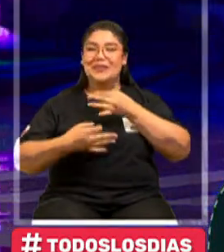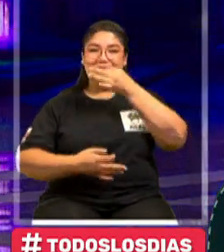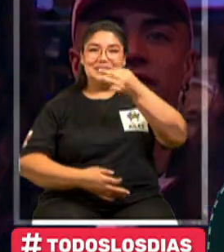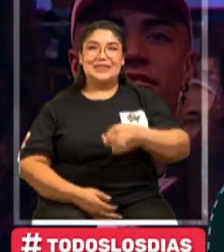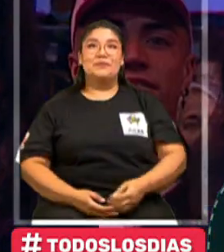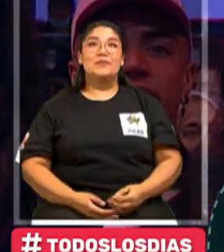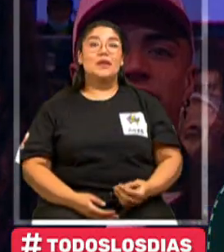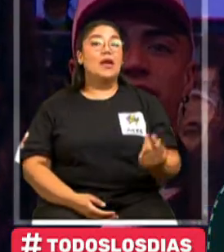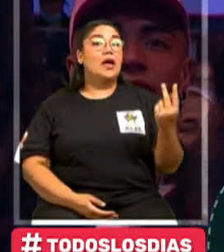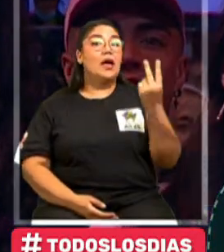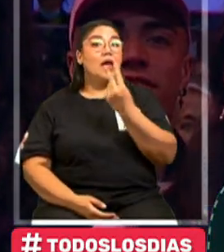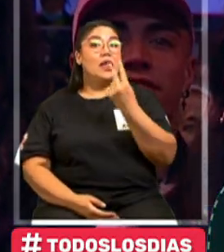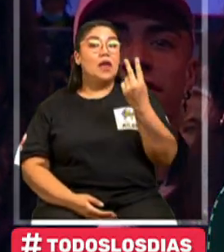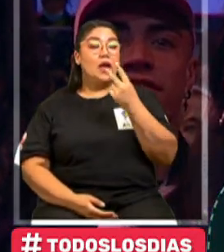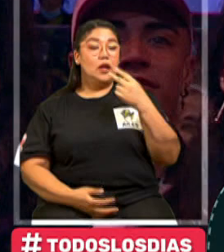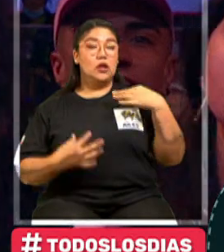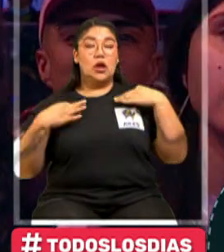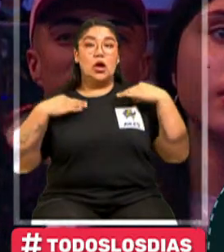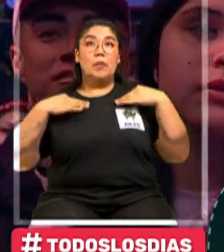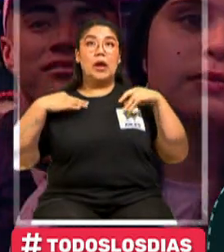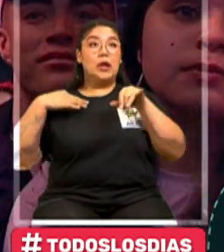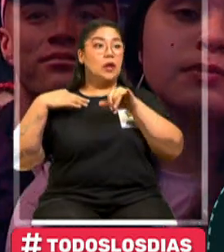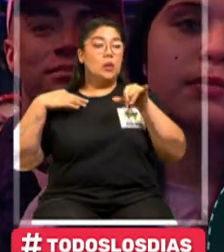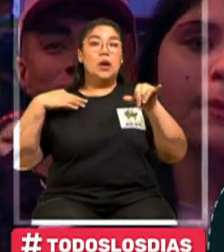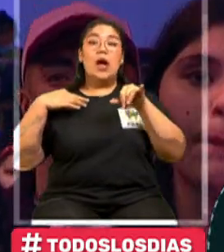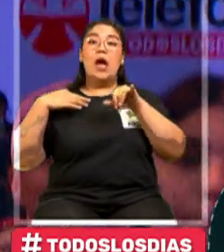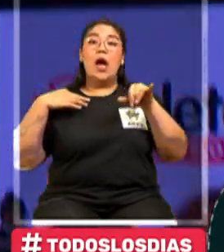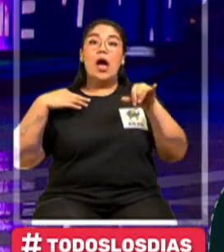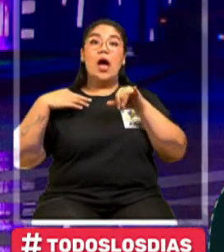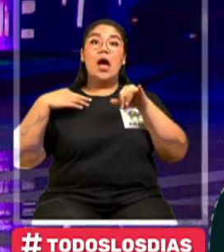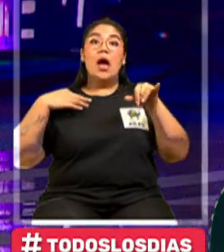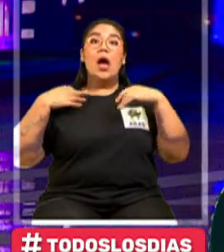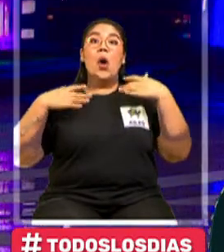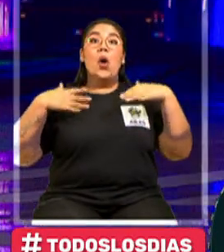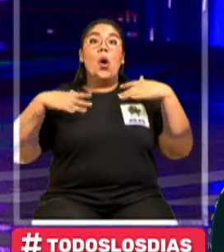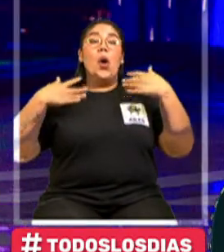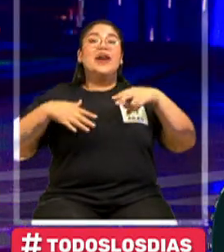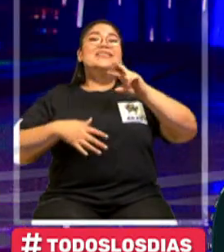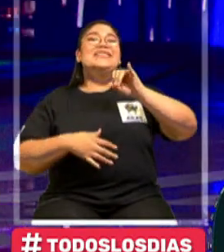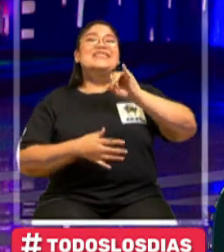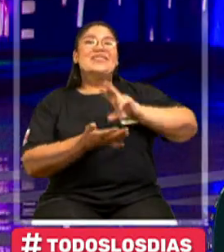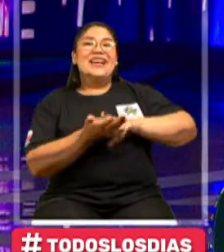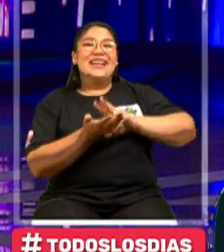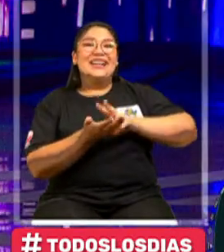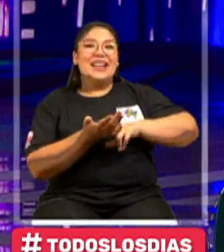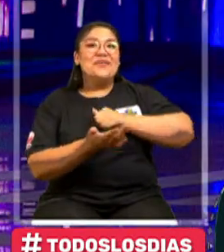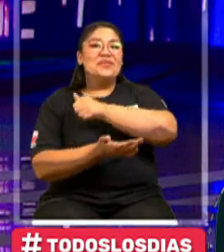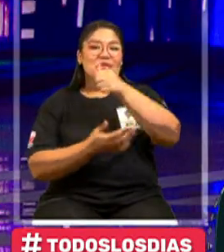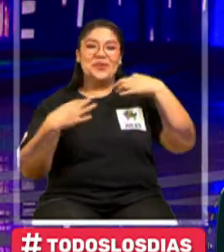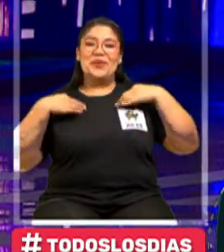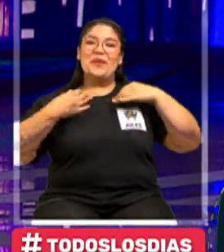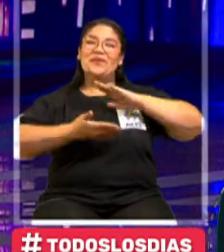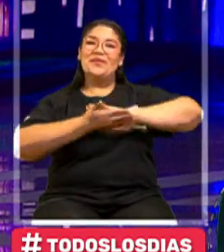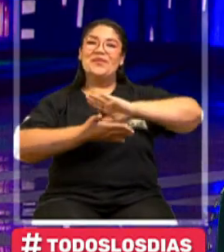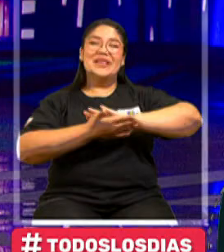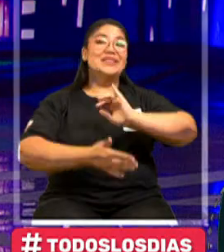Andamos iguales, ¿eh? Perdón, andamos iguales. Es verdad, tiene todo el look. Estamos de fiesta todos, mira.